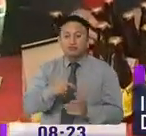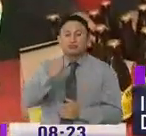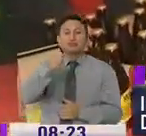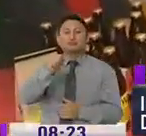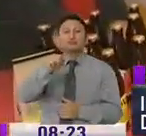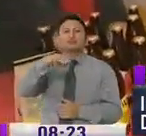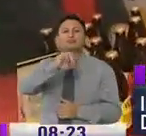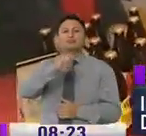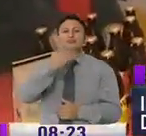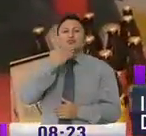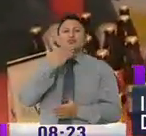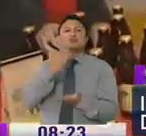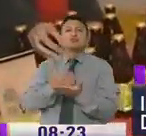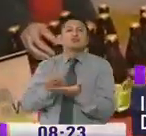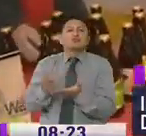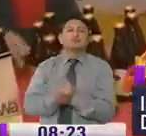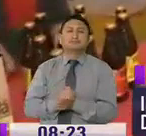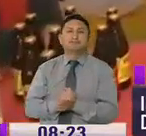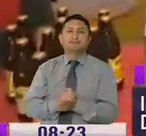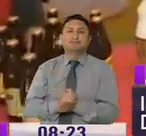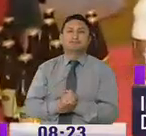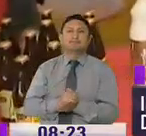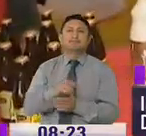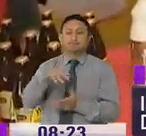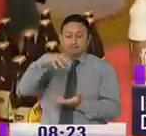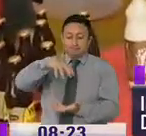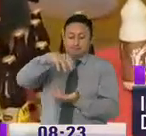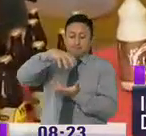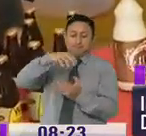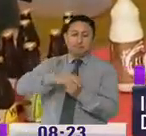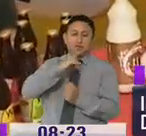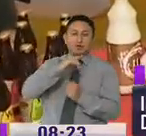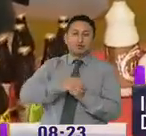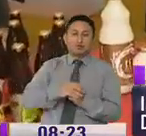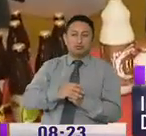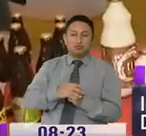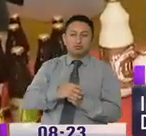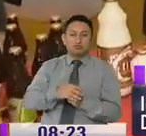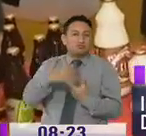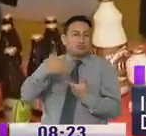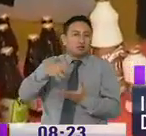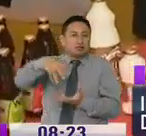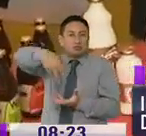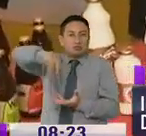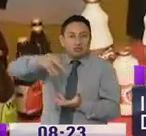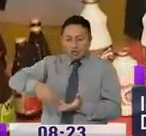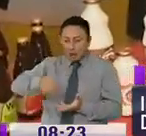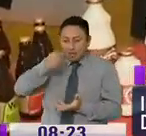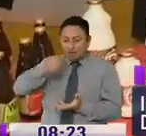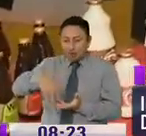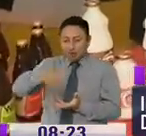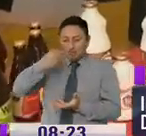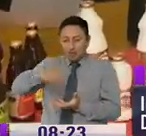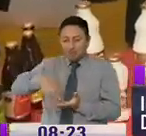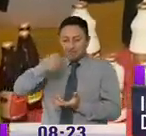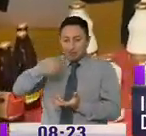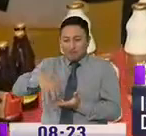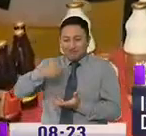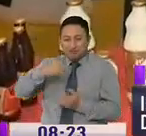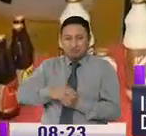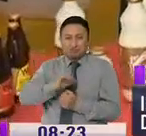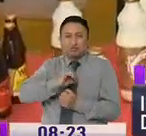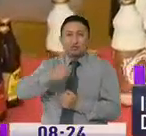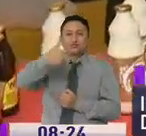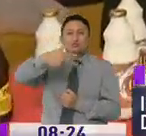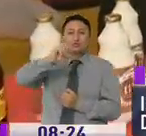¿con qué podríamos...? Las pepas de sambo quedan súper bien como un snack, simplemente un snack natural, y quedan súper ricas combinando con